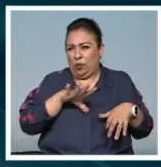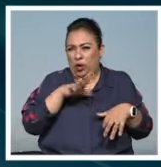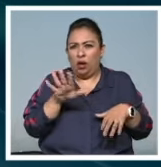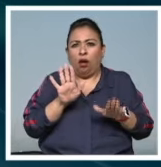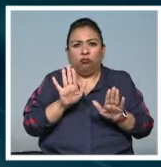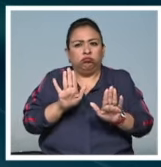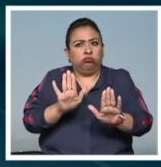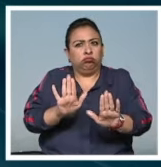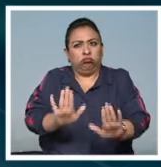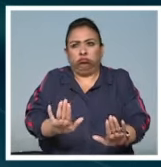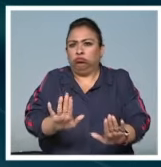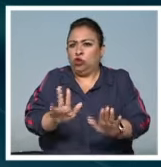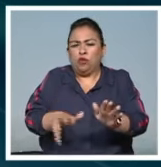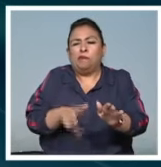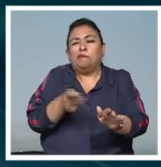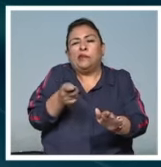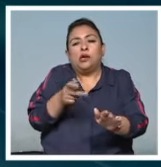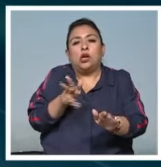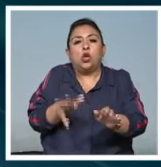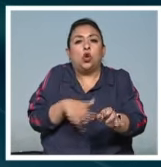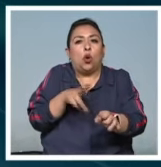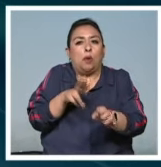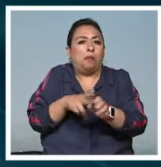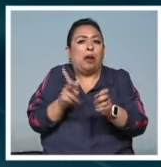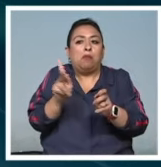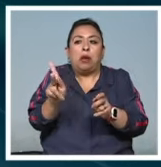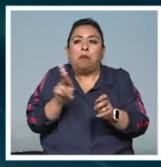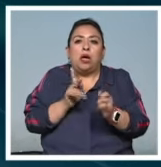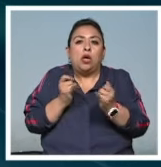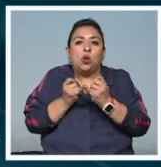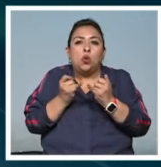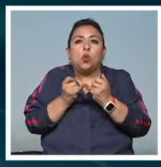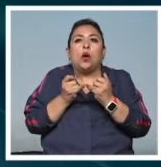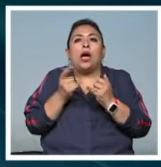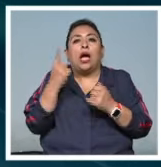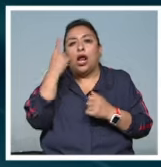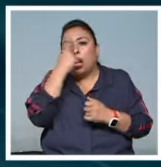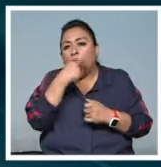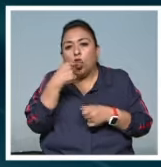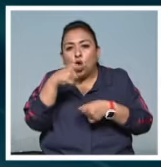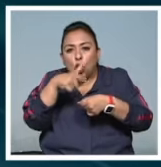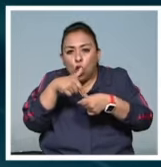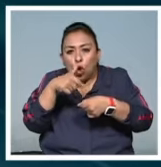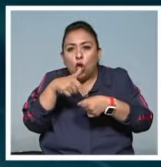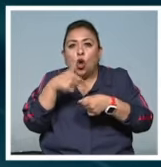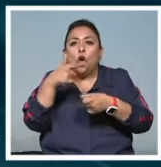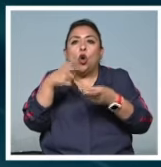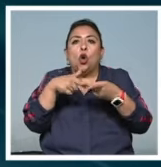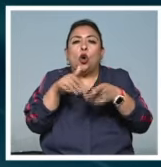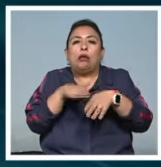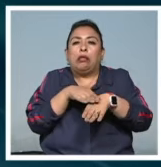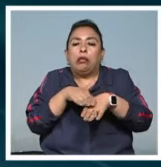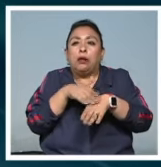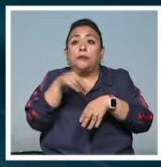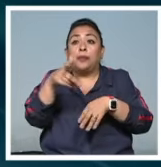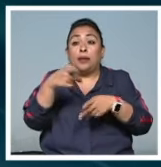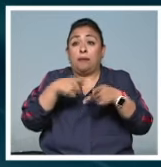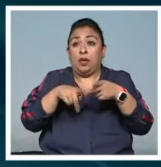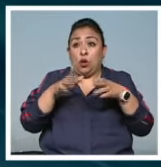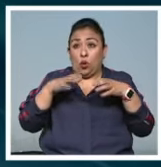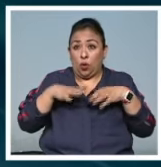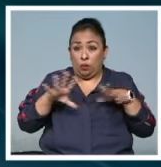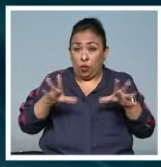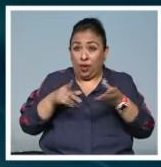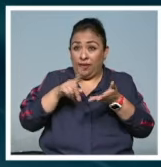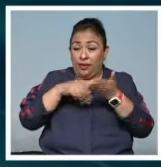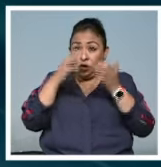el estado pues normal, digamos, así como estamos nosotros mismos, conserva el color, conserva la textura. El origen de los cuerpos y órganos que